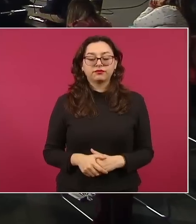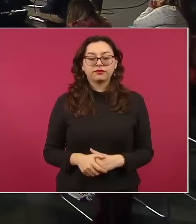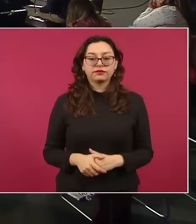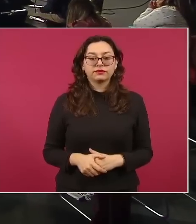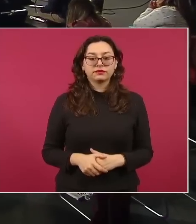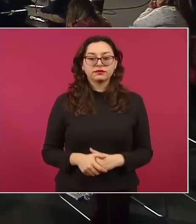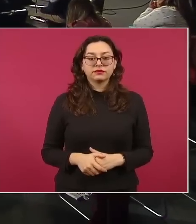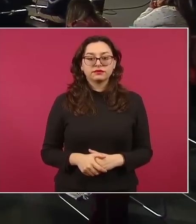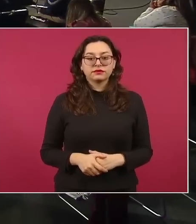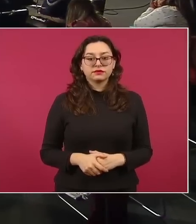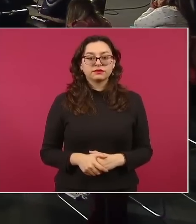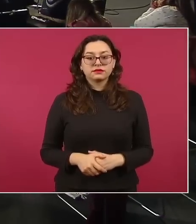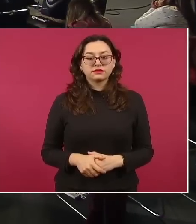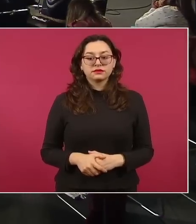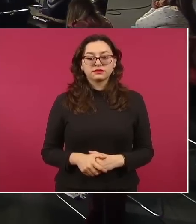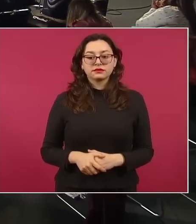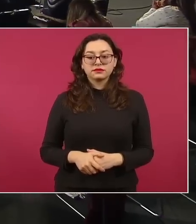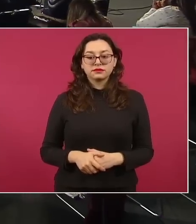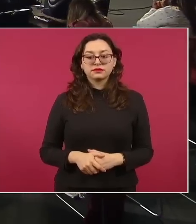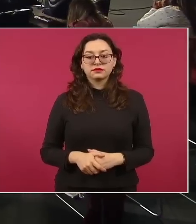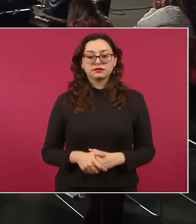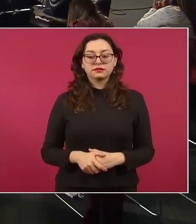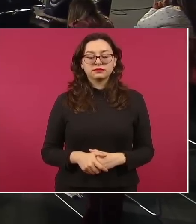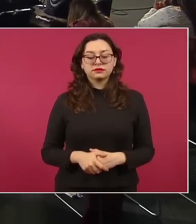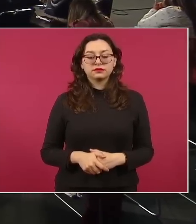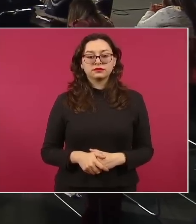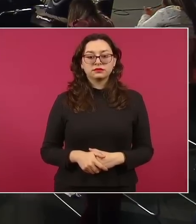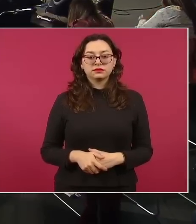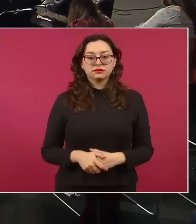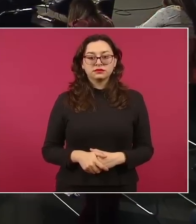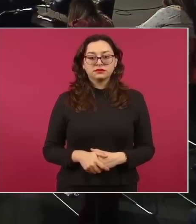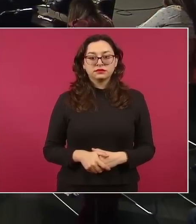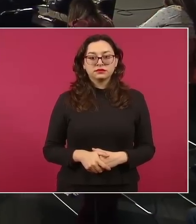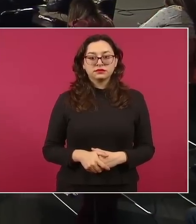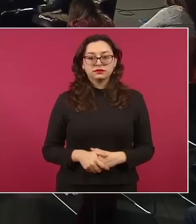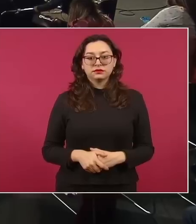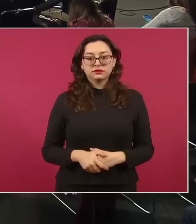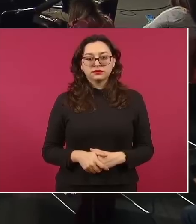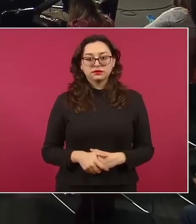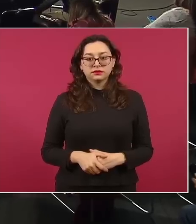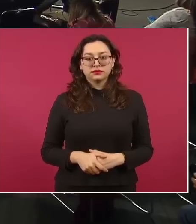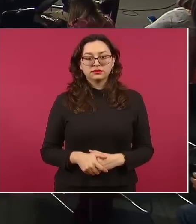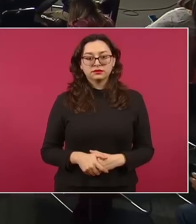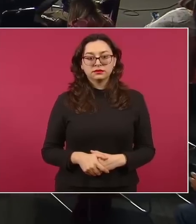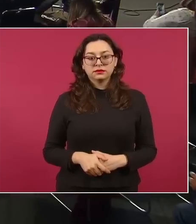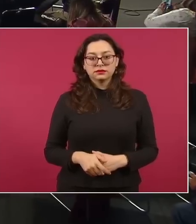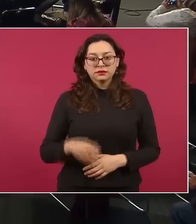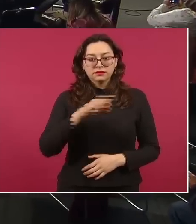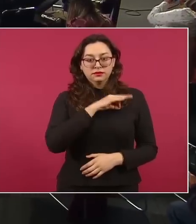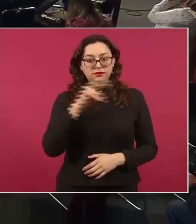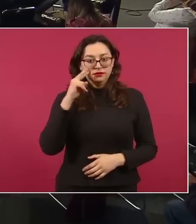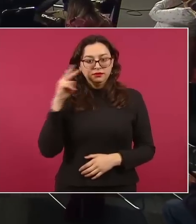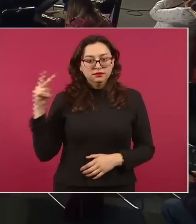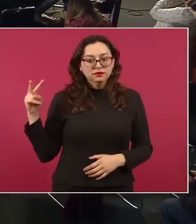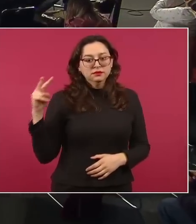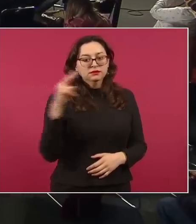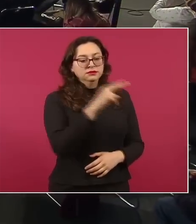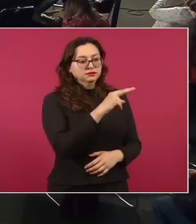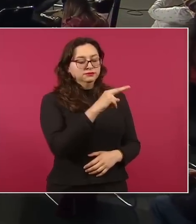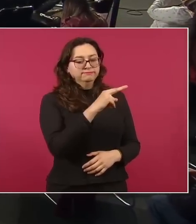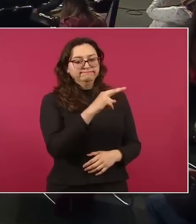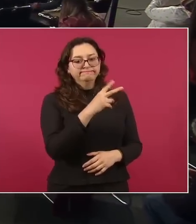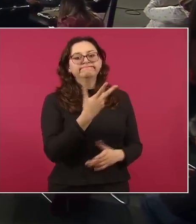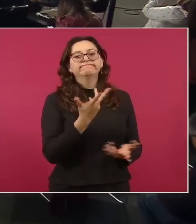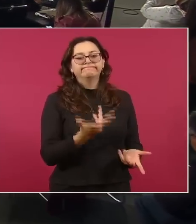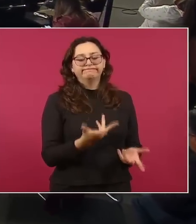Esto es parte de lo que nos inspira,